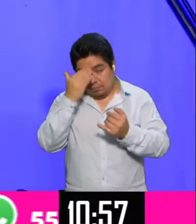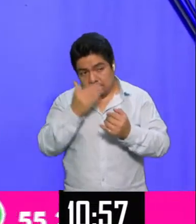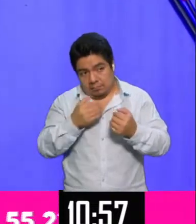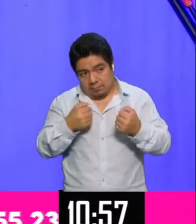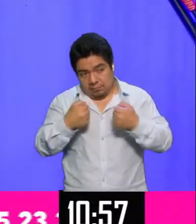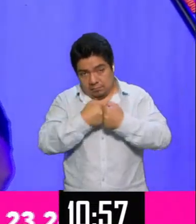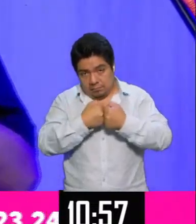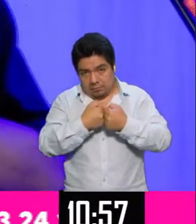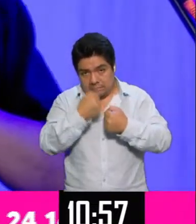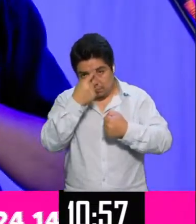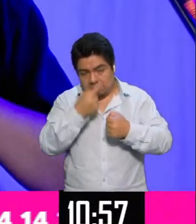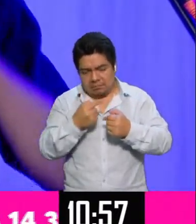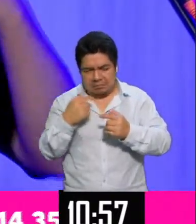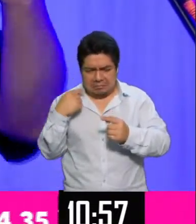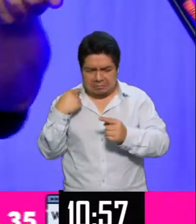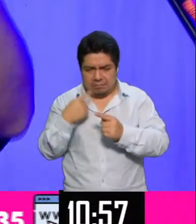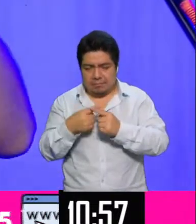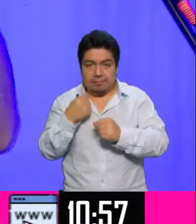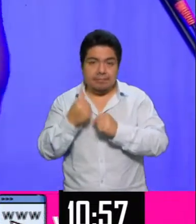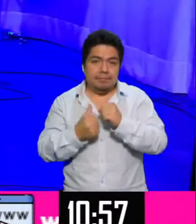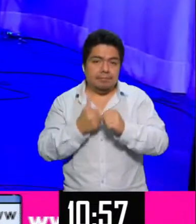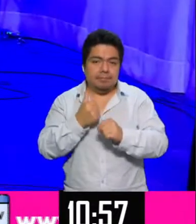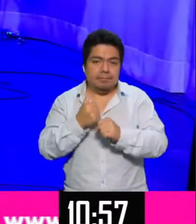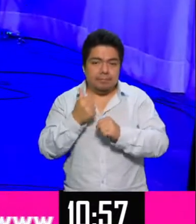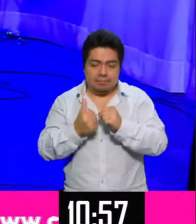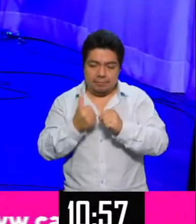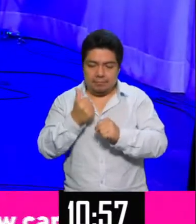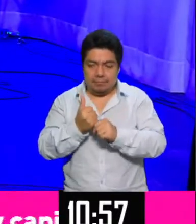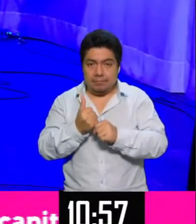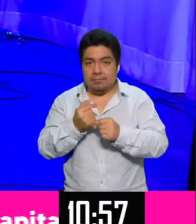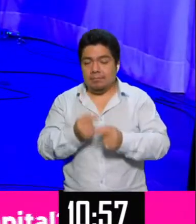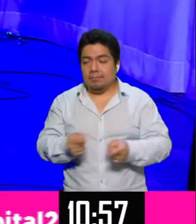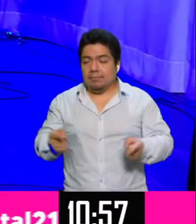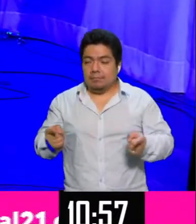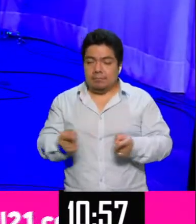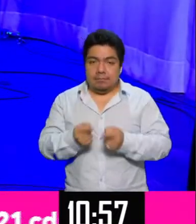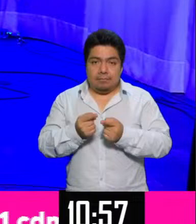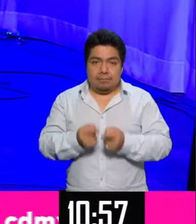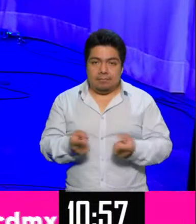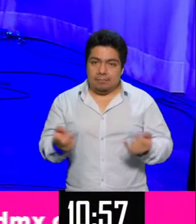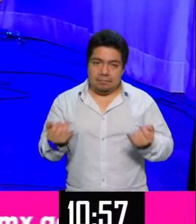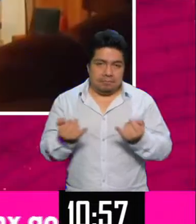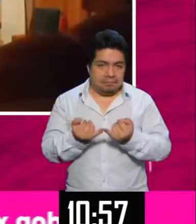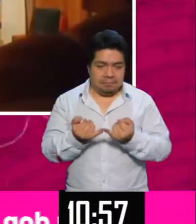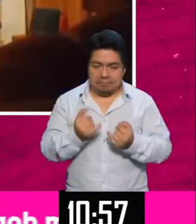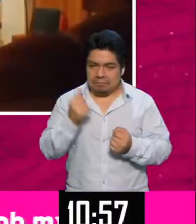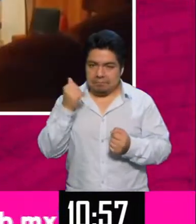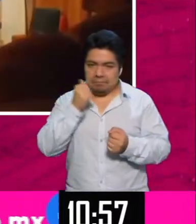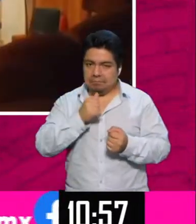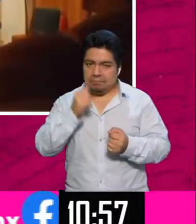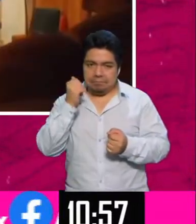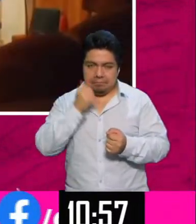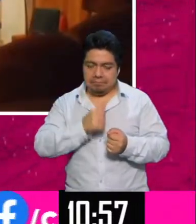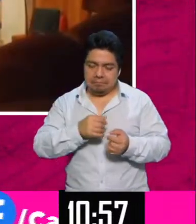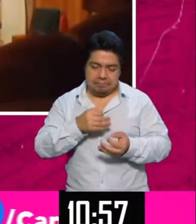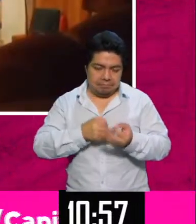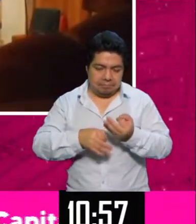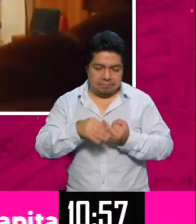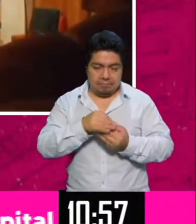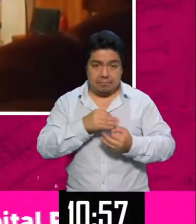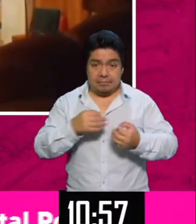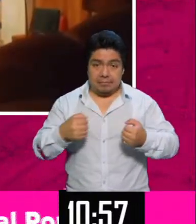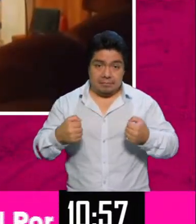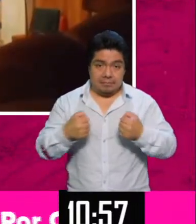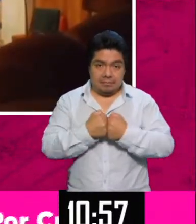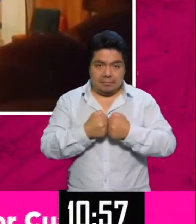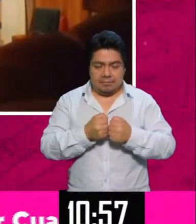tantos años de estar compartiendo, pues la música igual, ¿no? Esa viaja sin necesidad de cruzar. Y en la un muro. frontera esto es